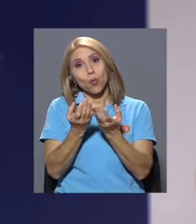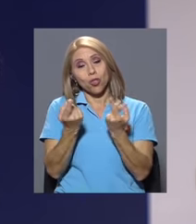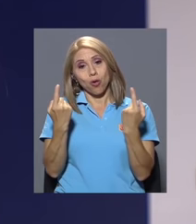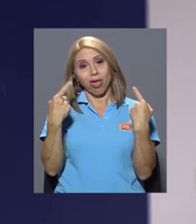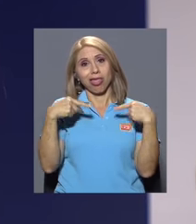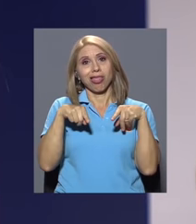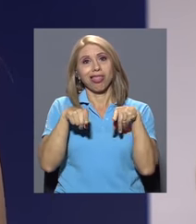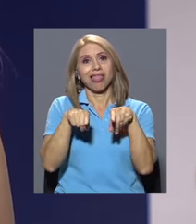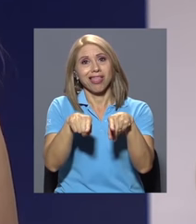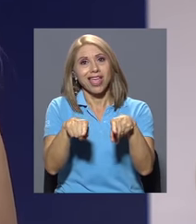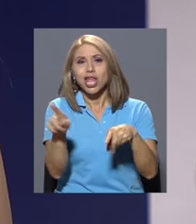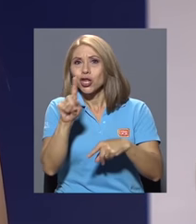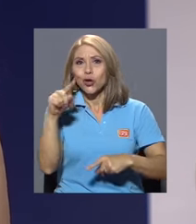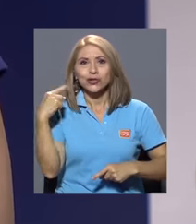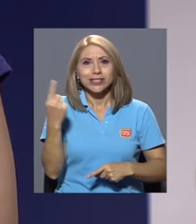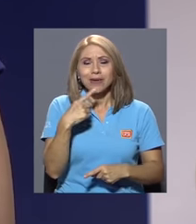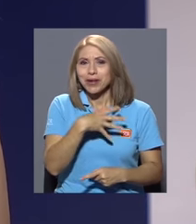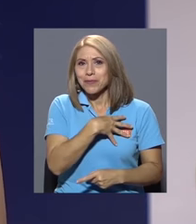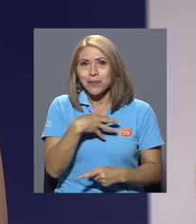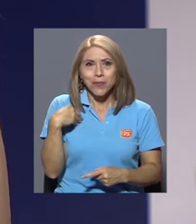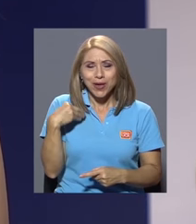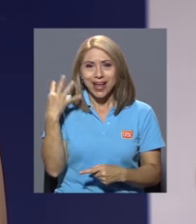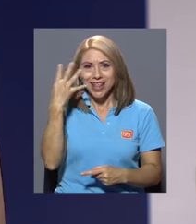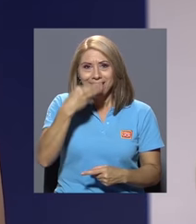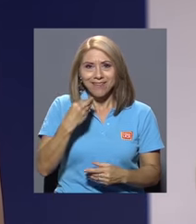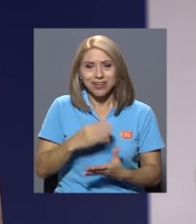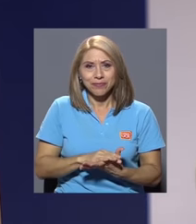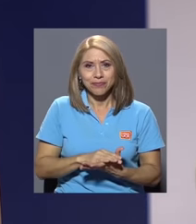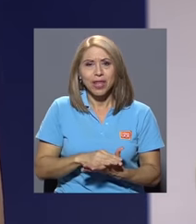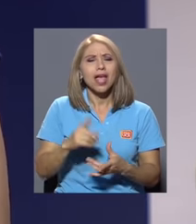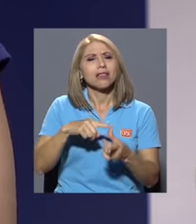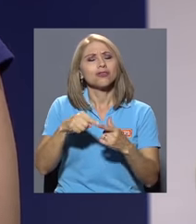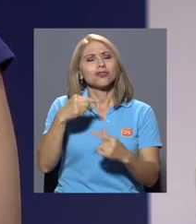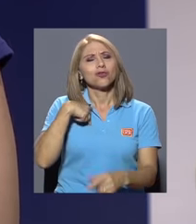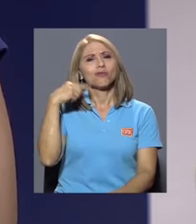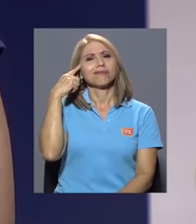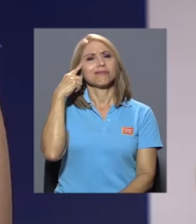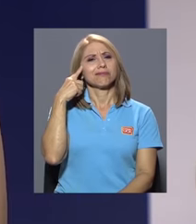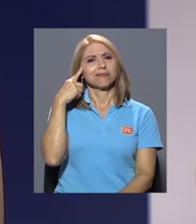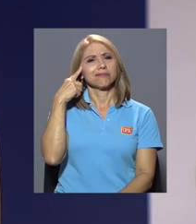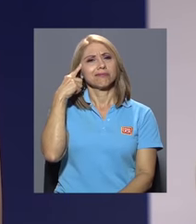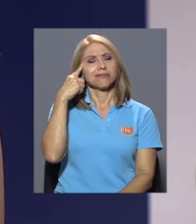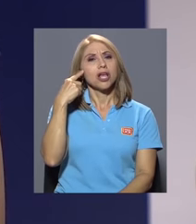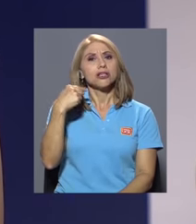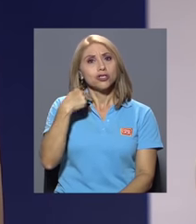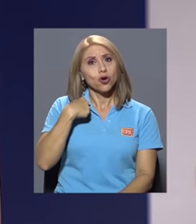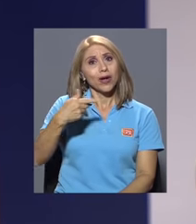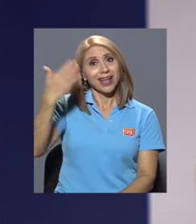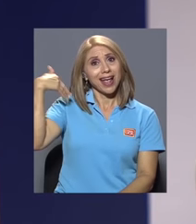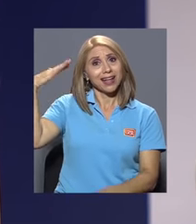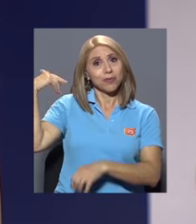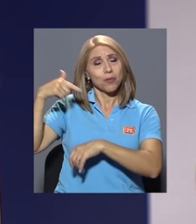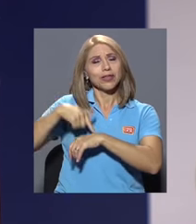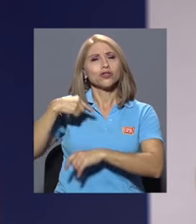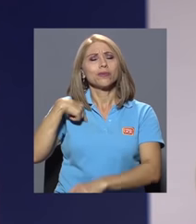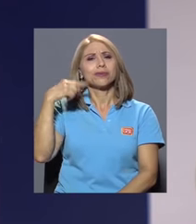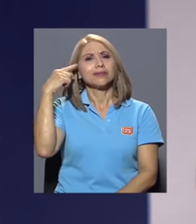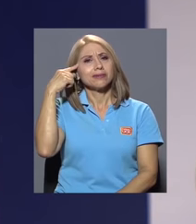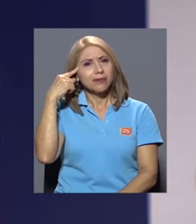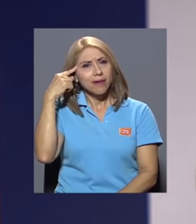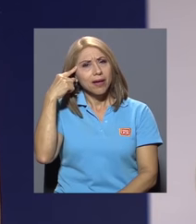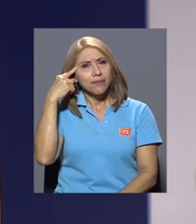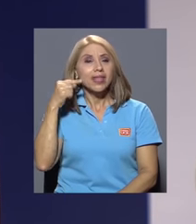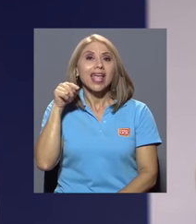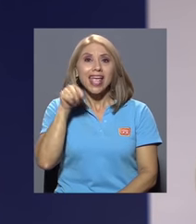era muy agradable. Y me ponía a pensar. Yo pensaba, al menos en ese entonces, que era uno de los